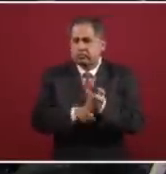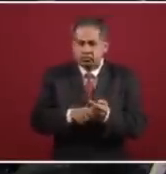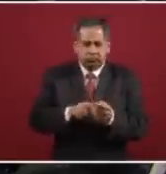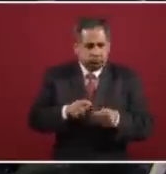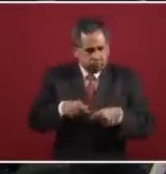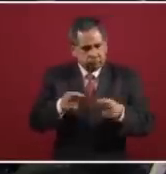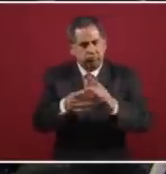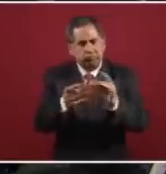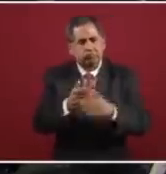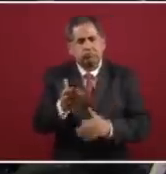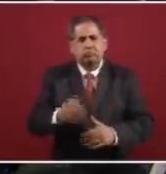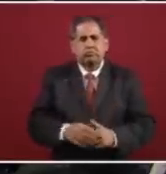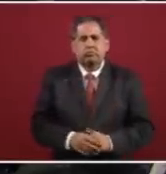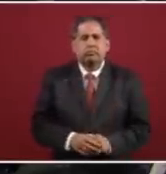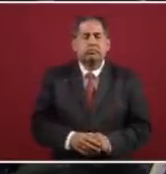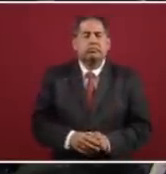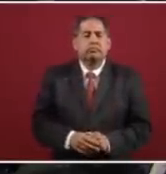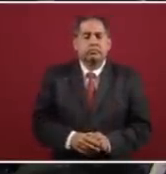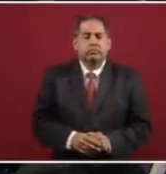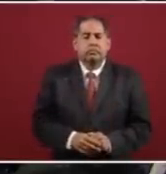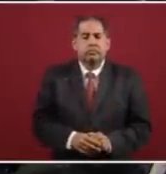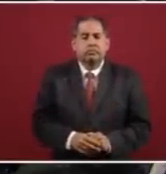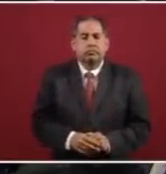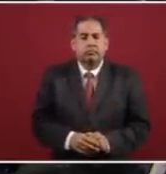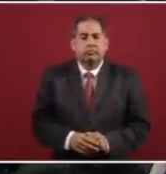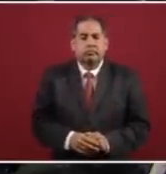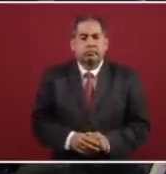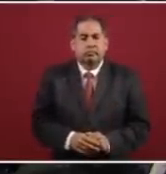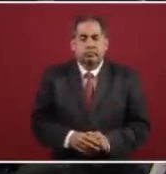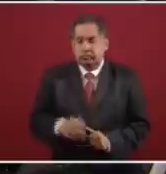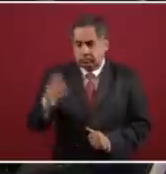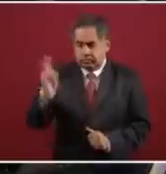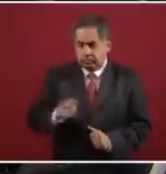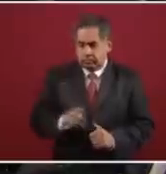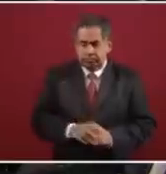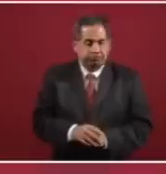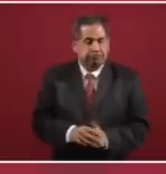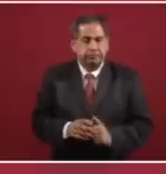sobre este tema. Bueno, es la verdad